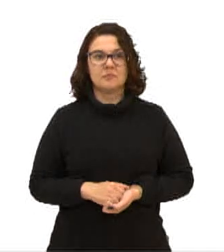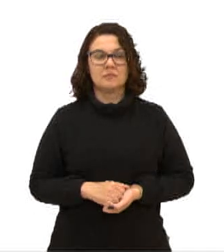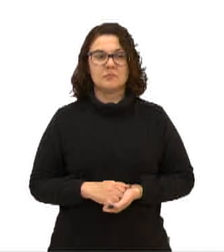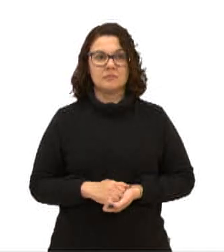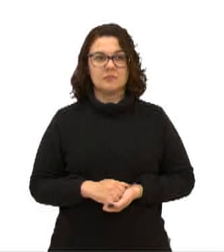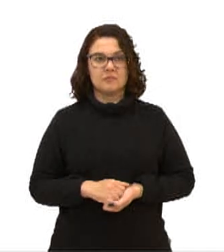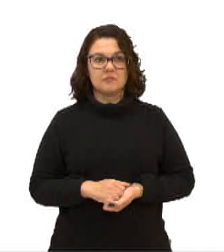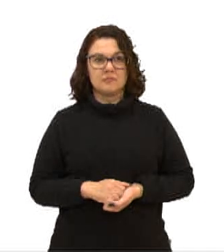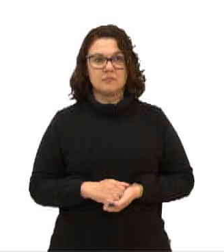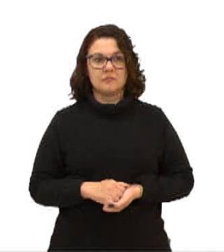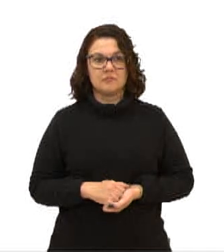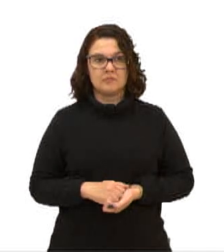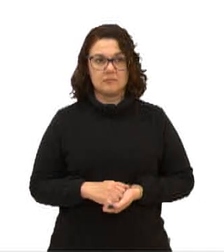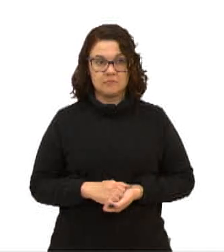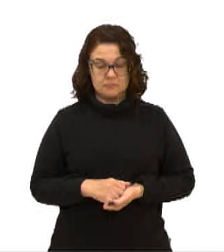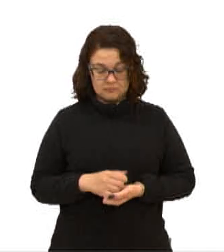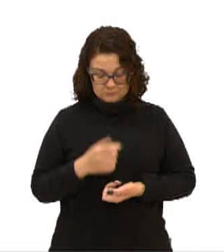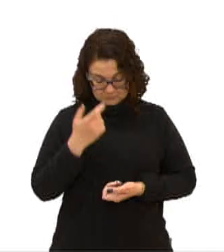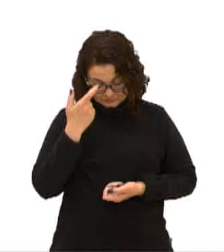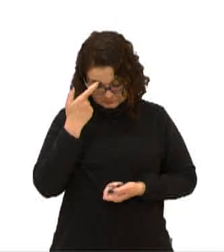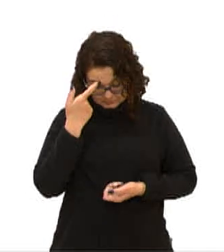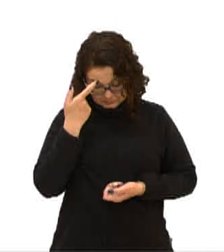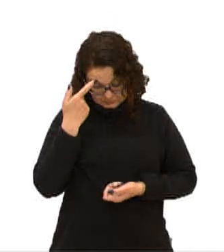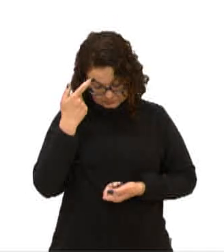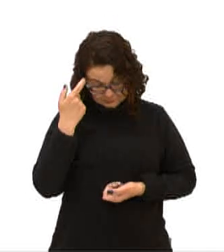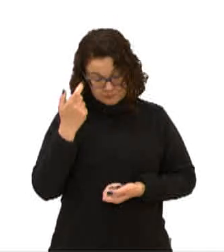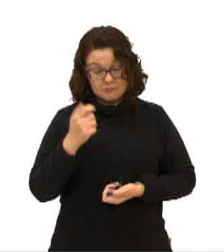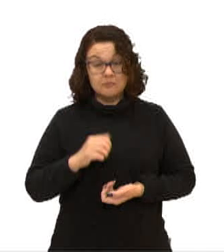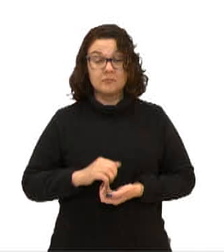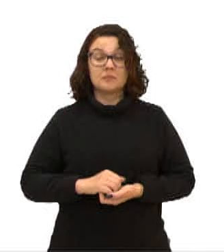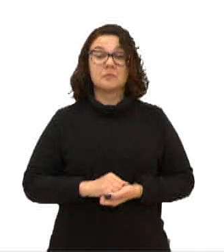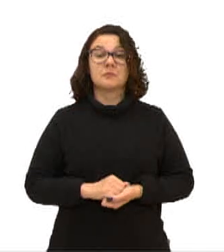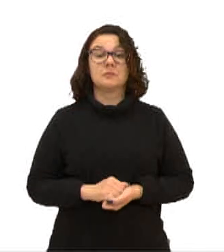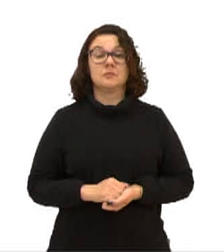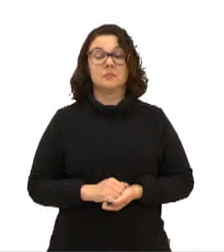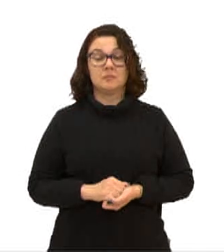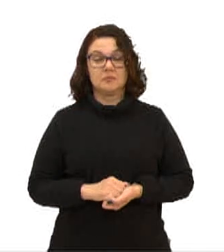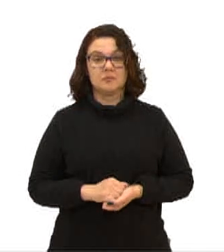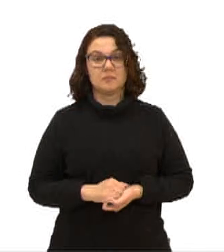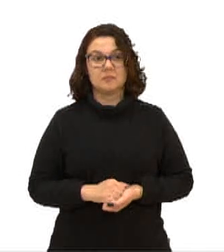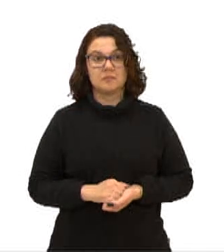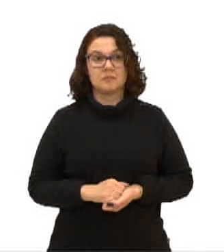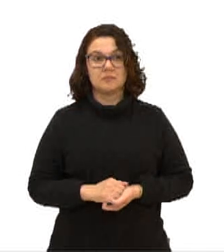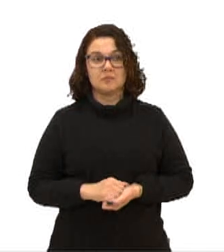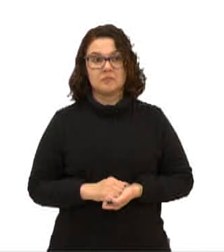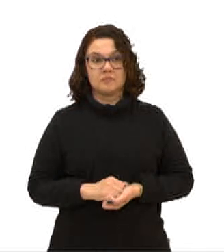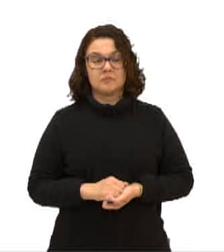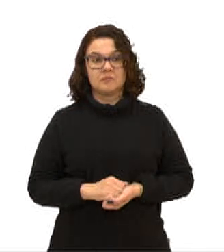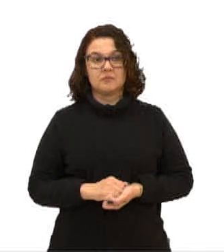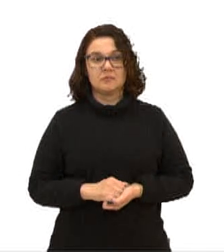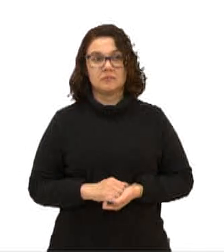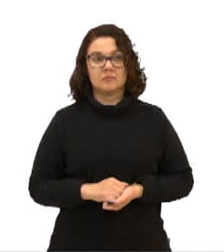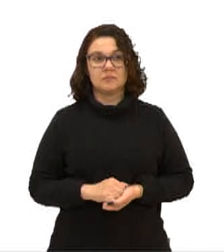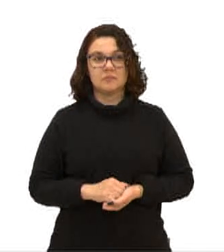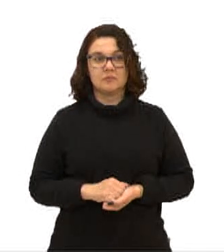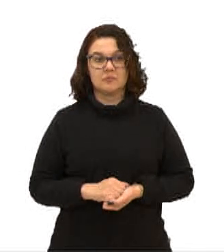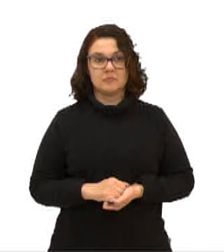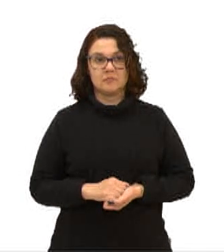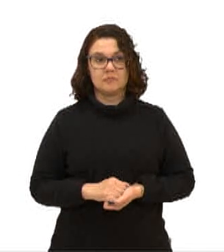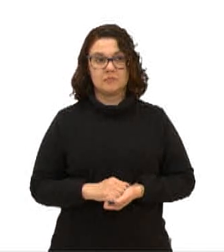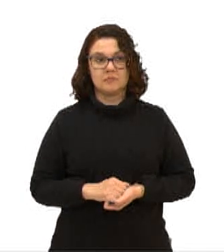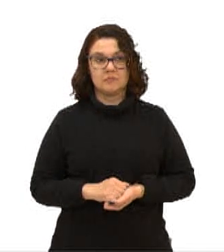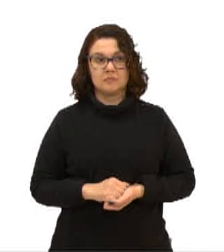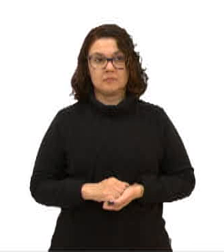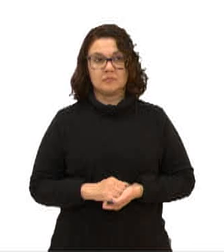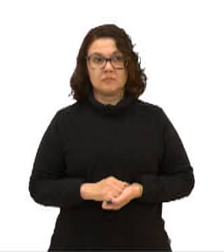cohete, bicicleta, motocicleta, autobús, globo, táxi. Ejemplos: viajo en tren por